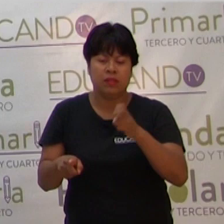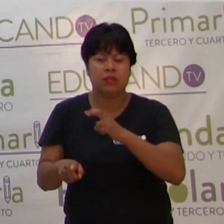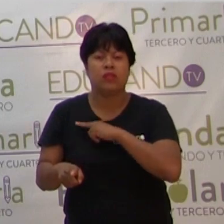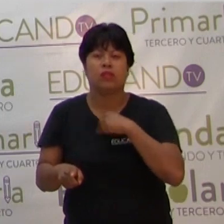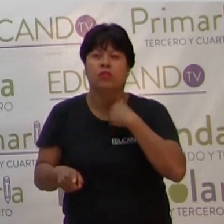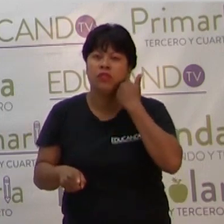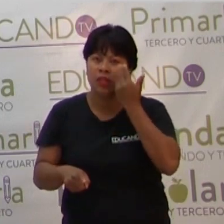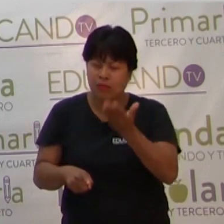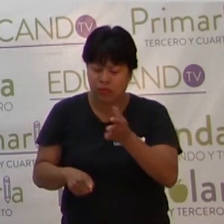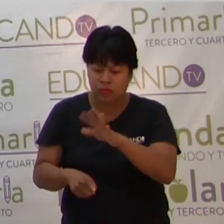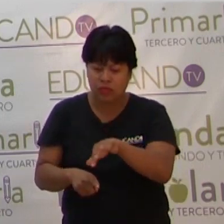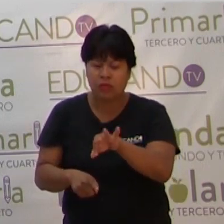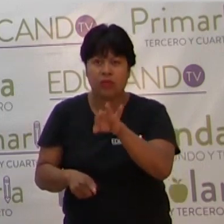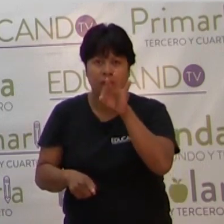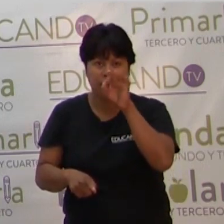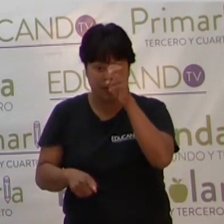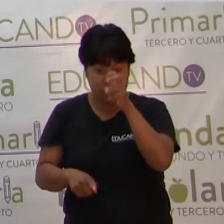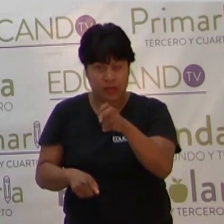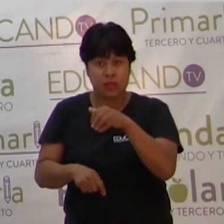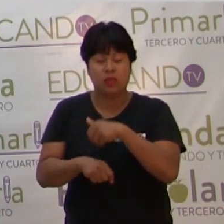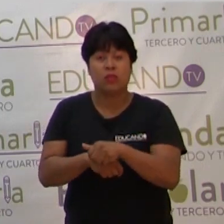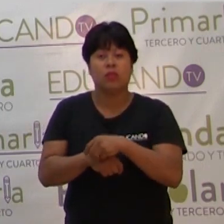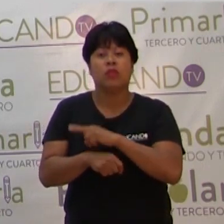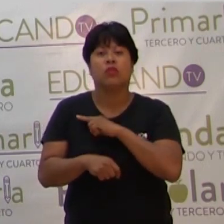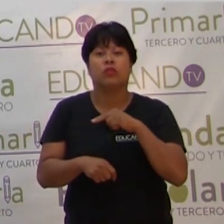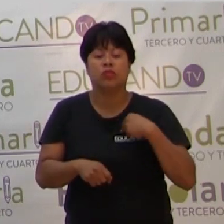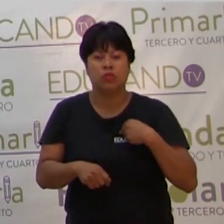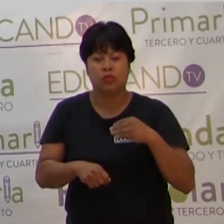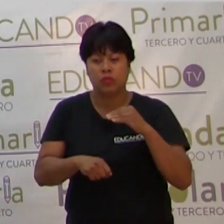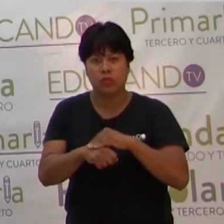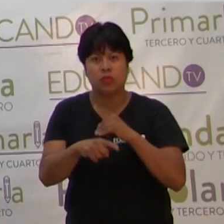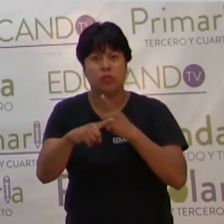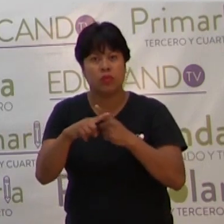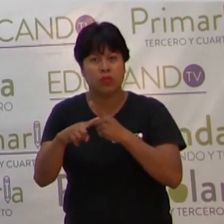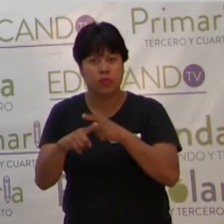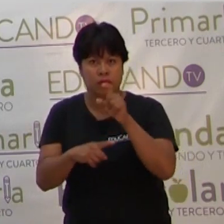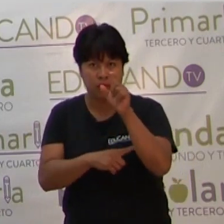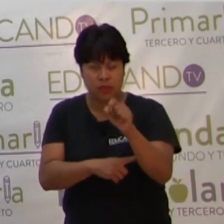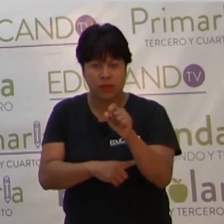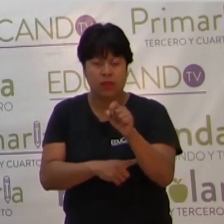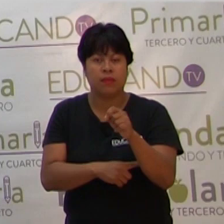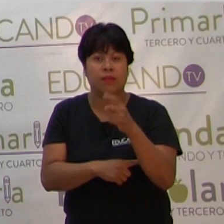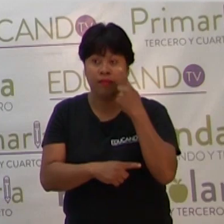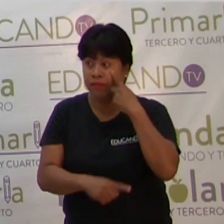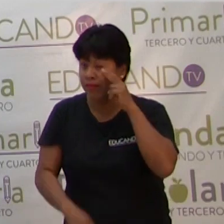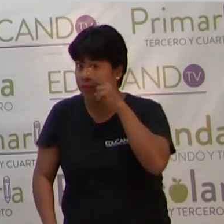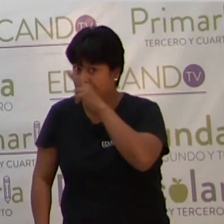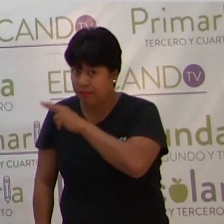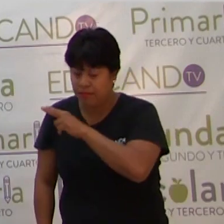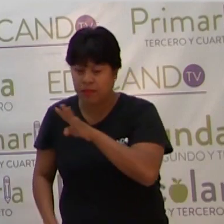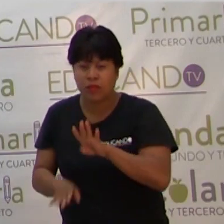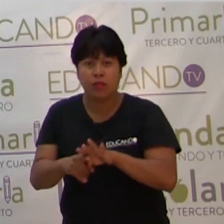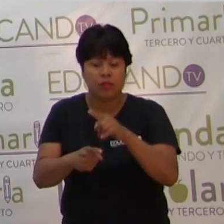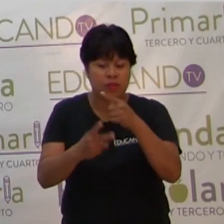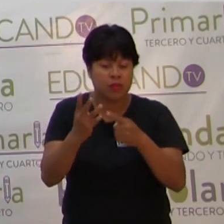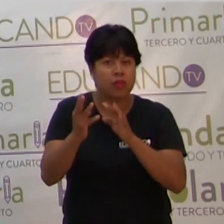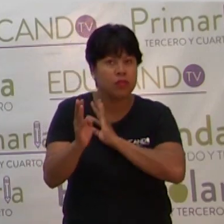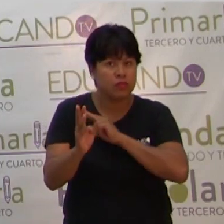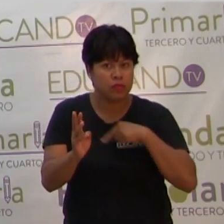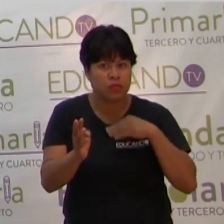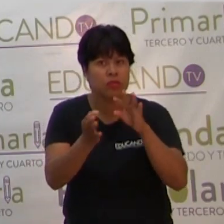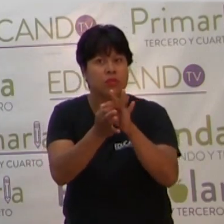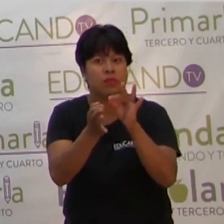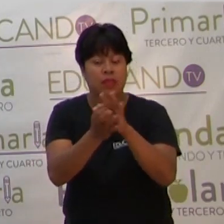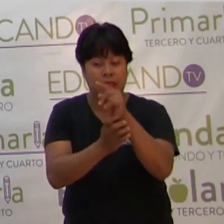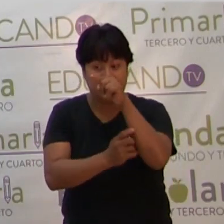deseamos encontrar. A ese número le vamos a multiplicarlo por 20. Fíjense, la instrucción que estamos dando